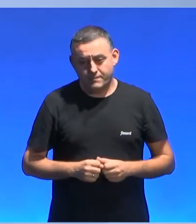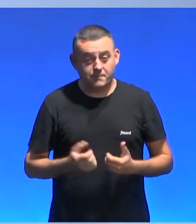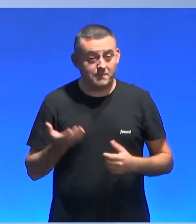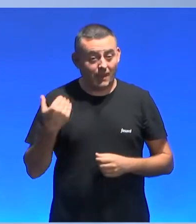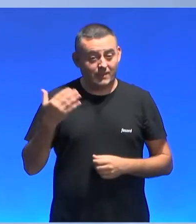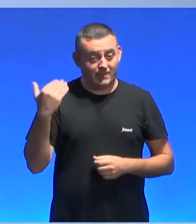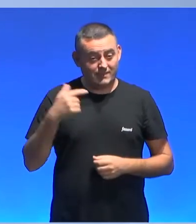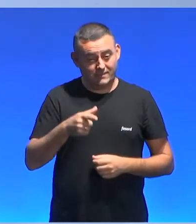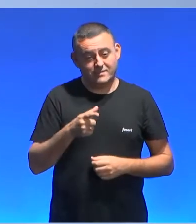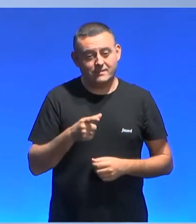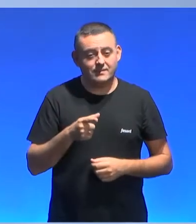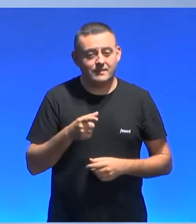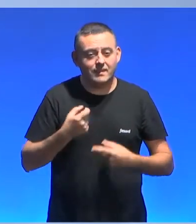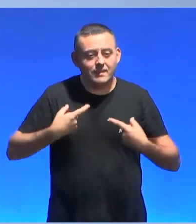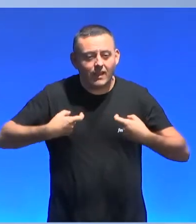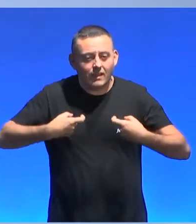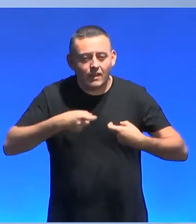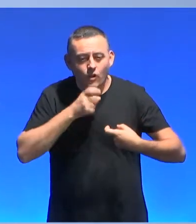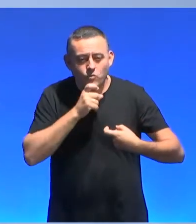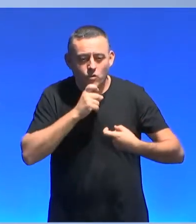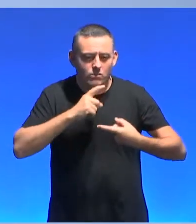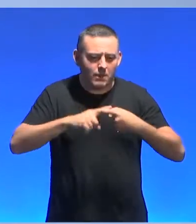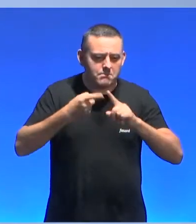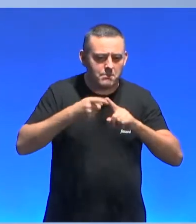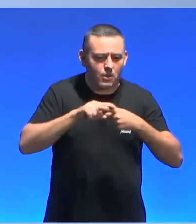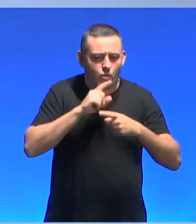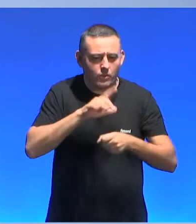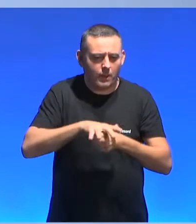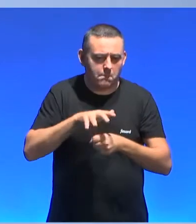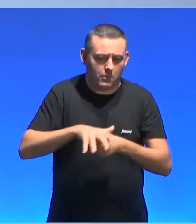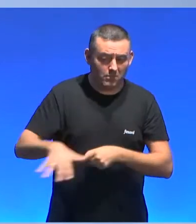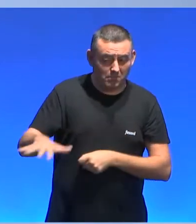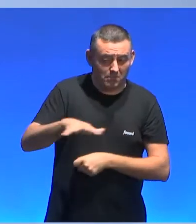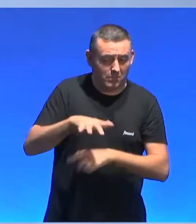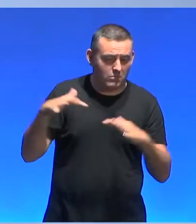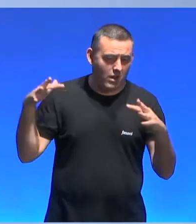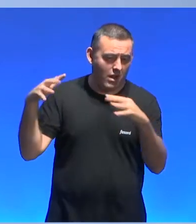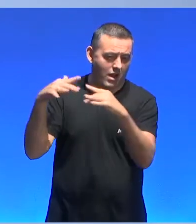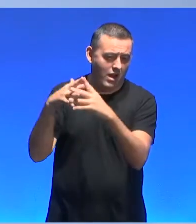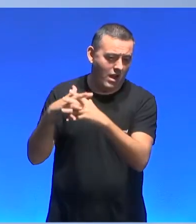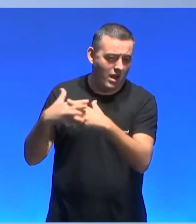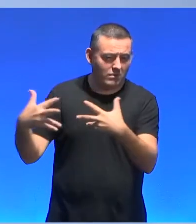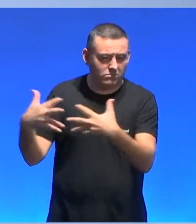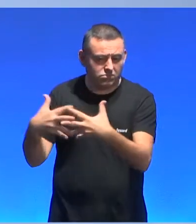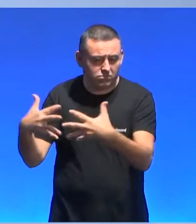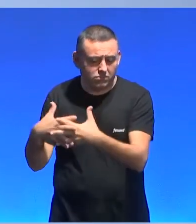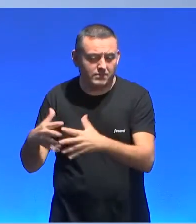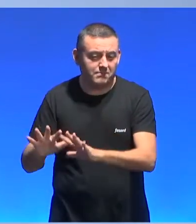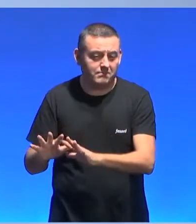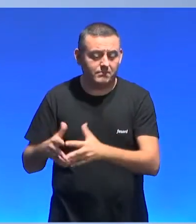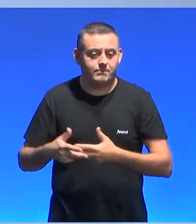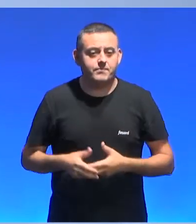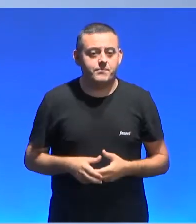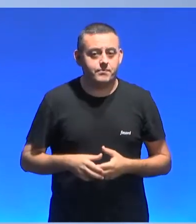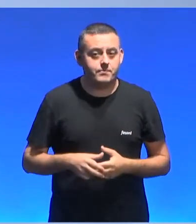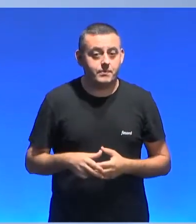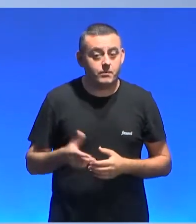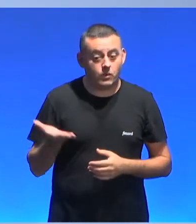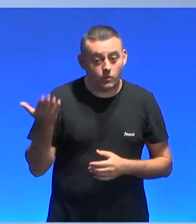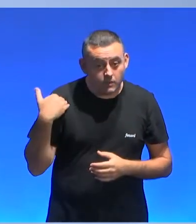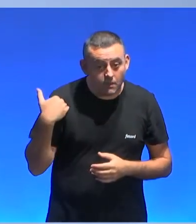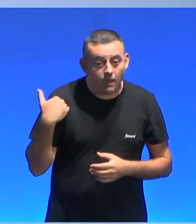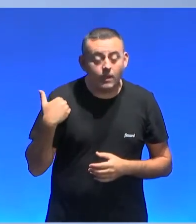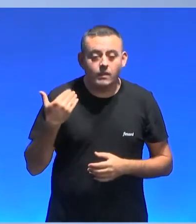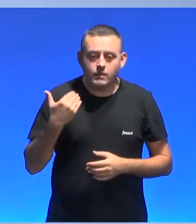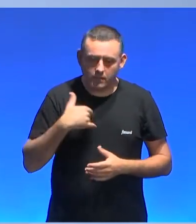hacía lejos. La última la vivimos. Y digo vivimos